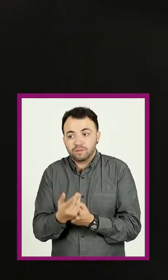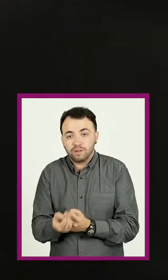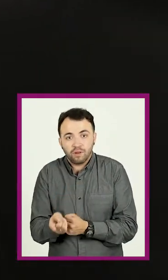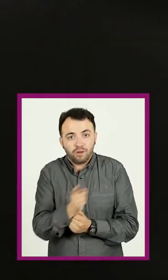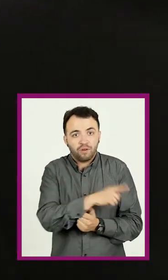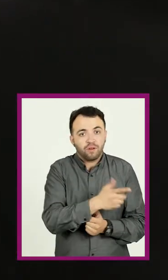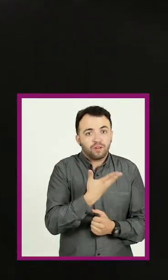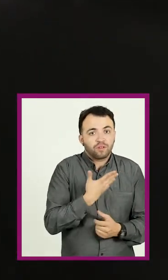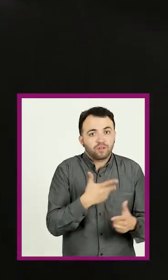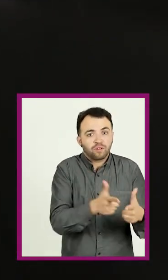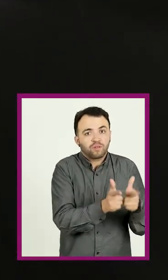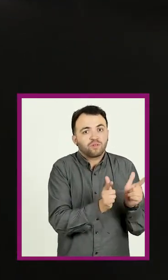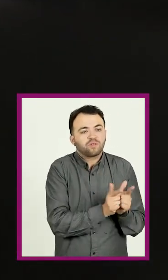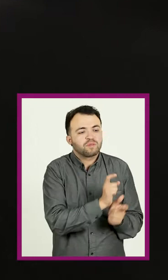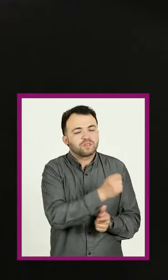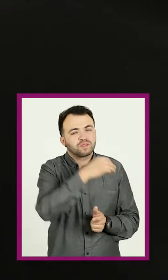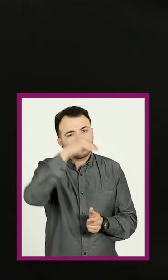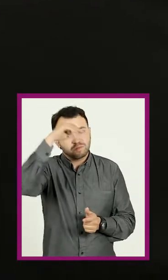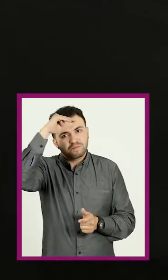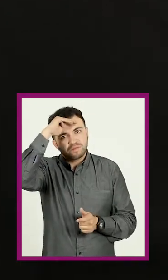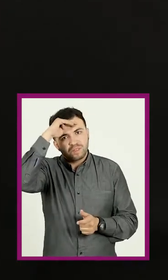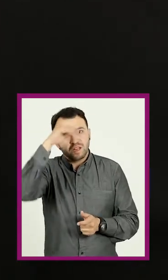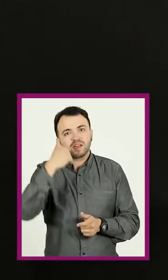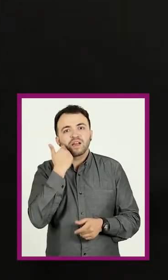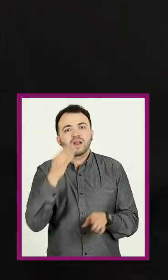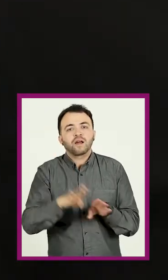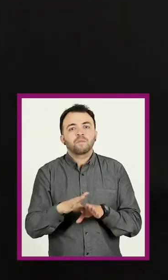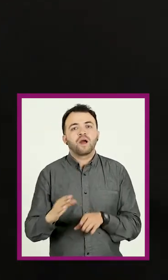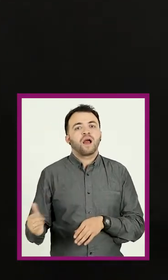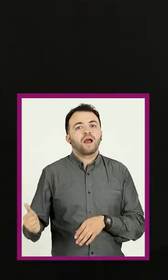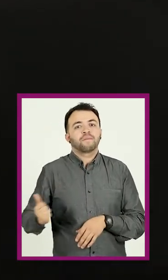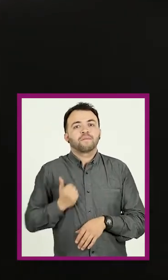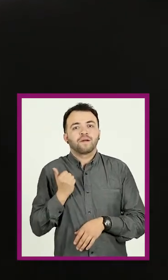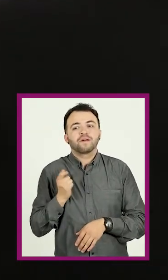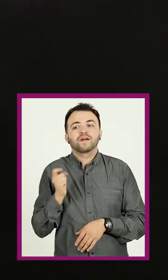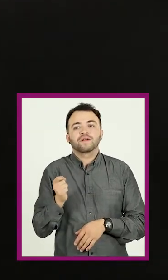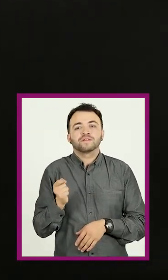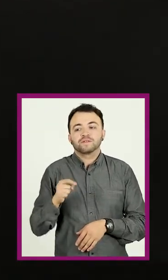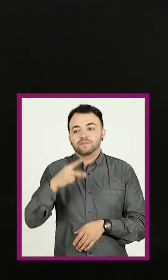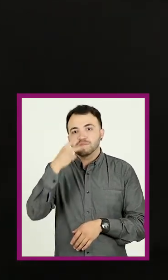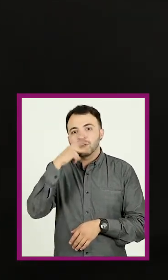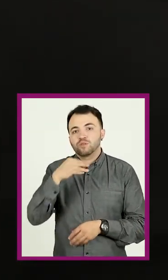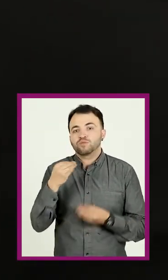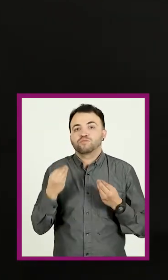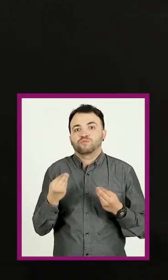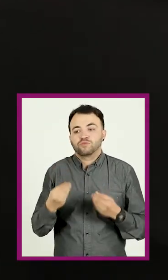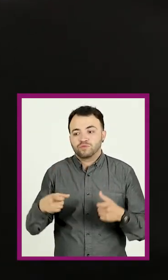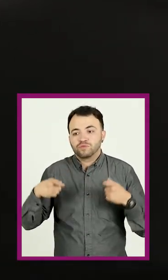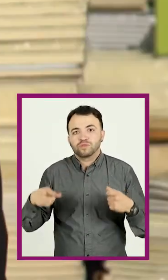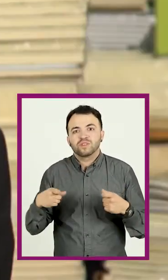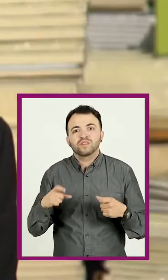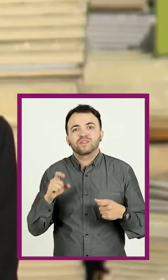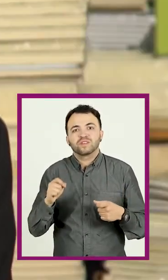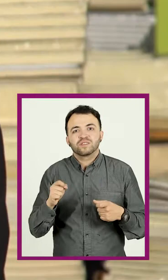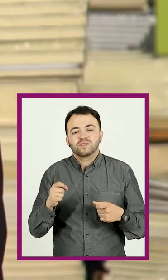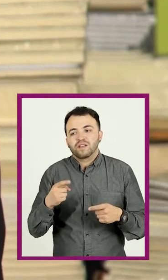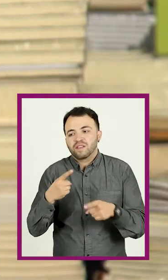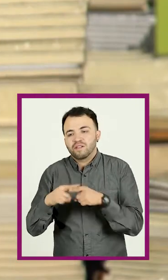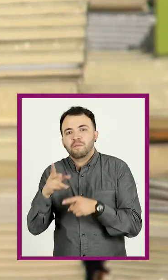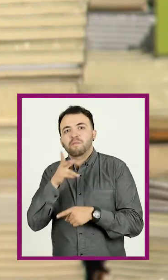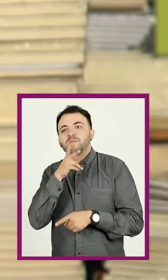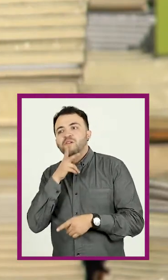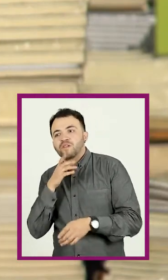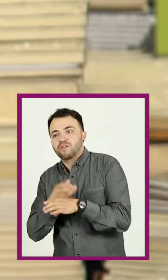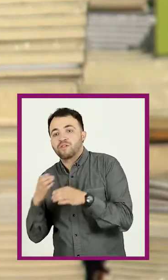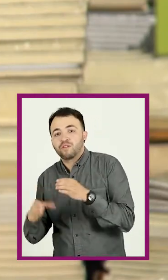otro grupo que lo que está pensando es en tratar de aprovecharse pues de la gran riqueza mexicana o de simplemente